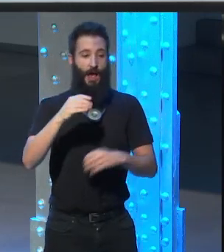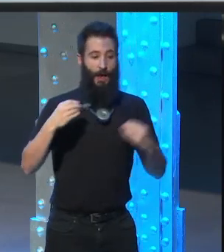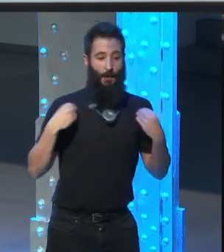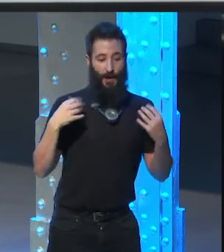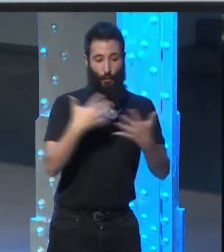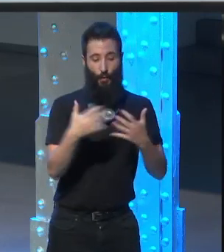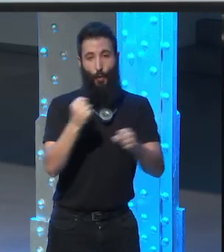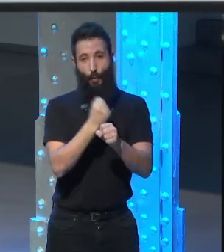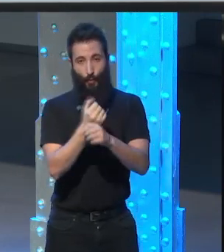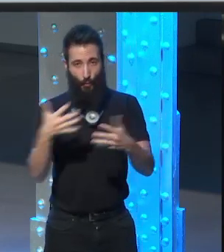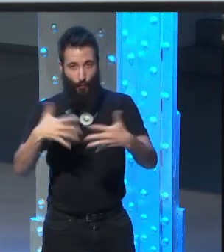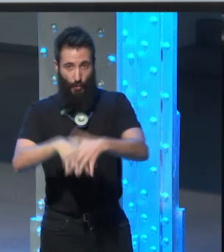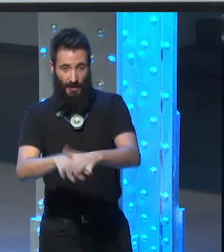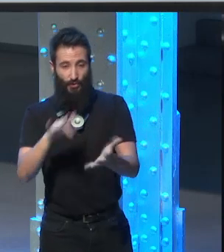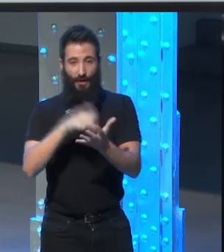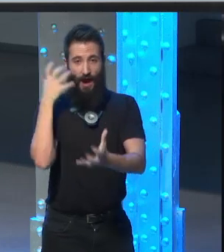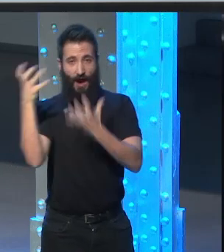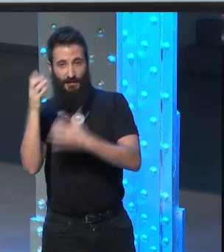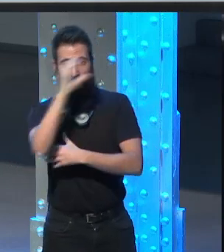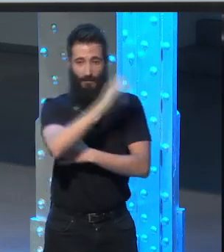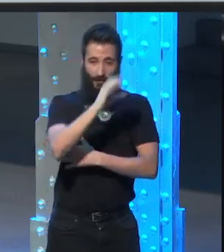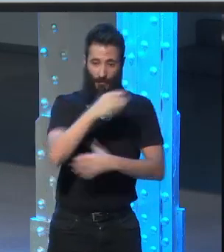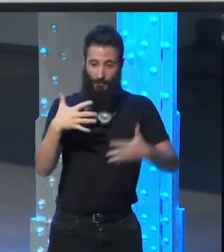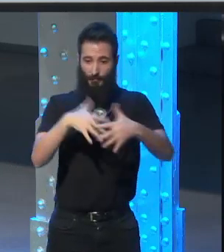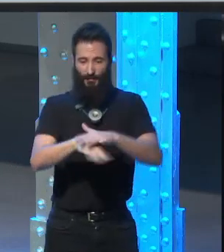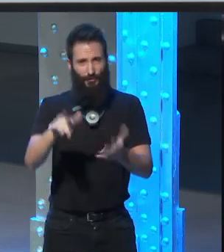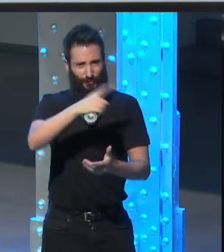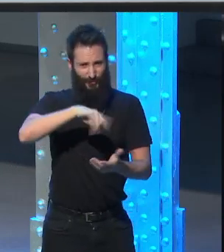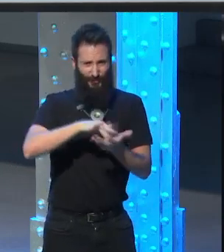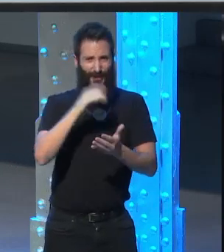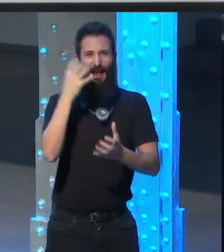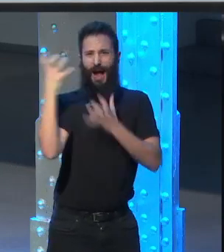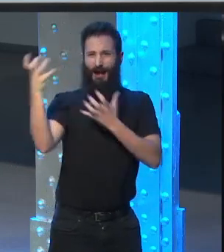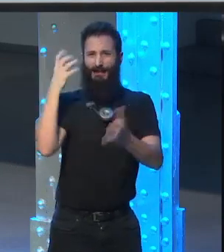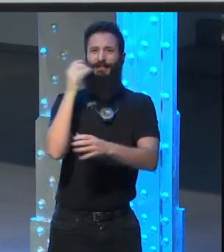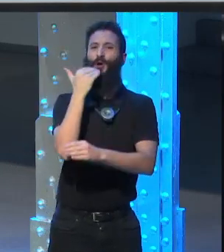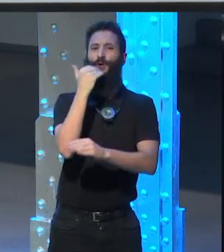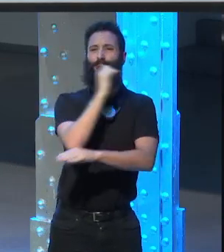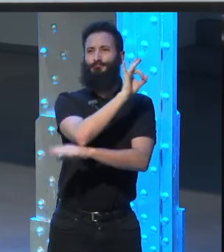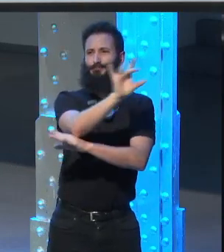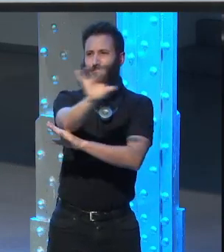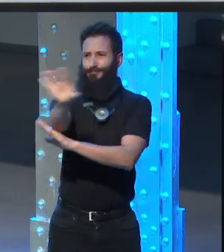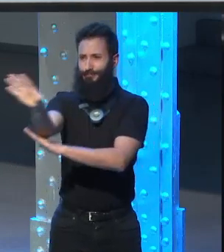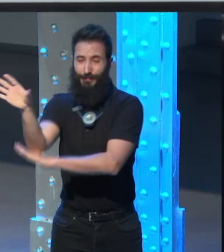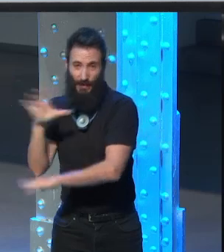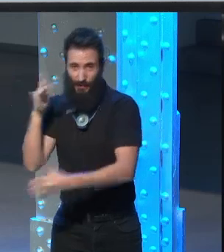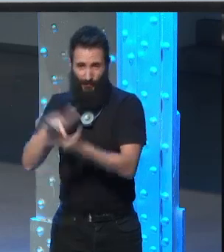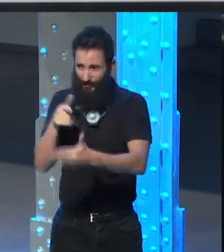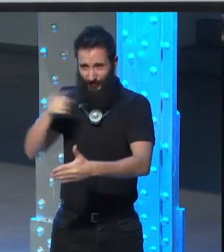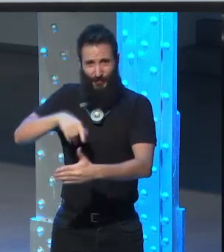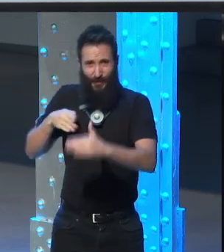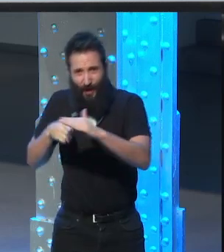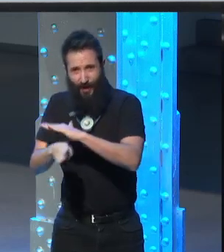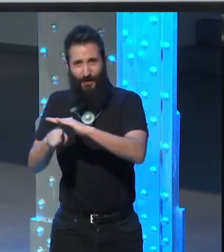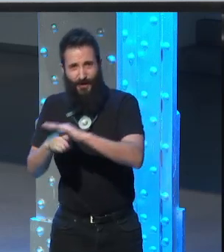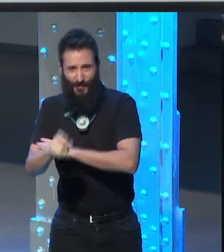juntaron artistas y científicos. Se envió de forma masiva muchos emails a artistas porque era lo que nos costaba más acceder,